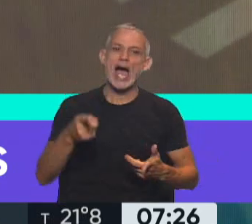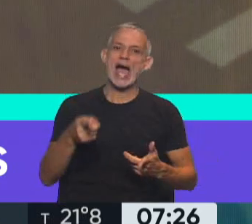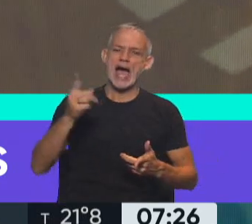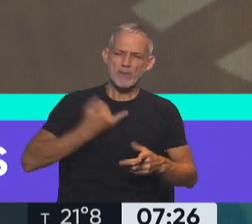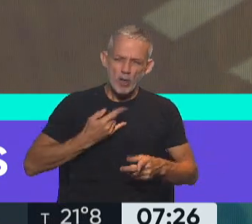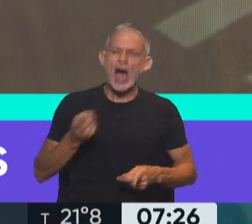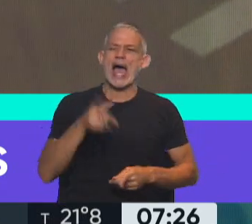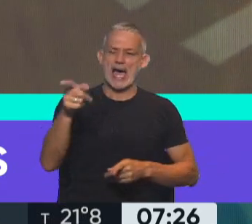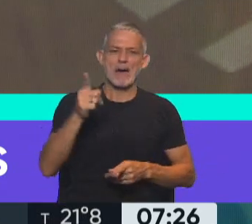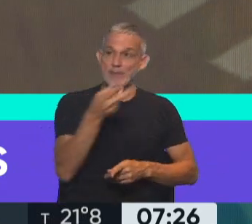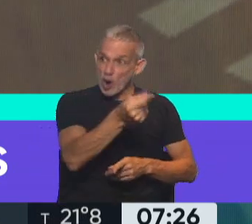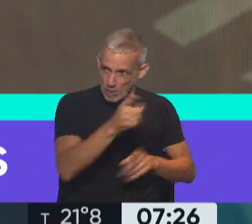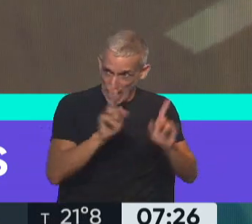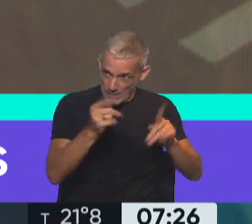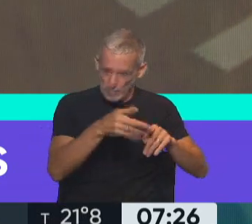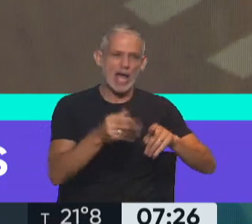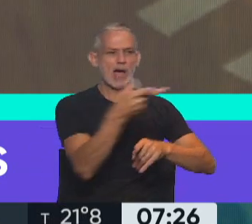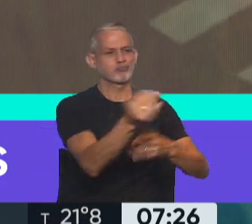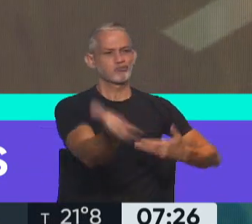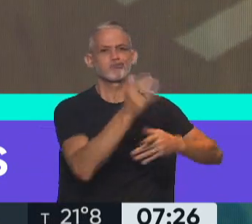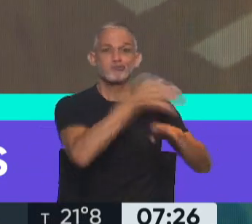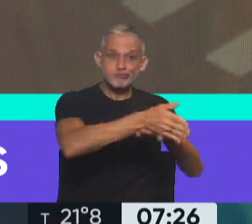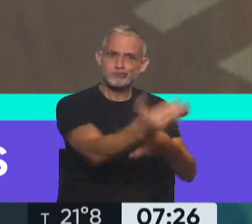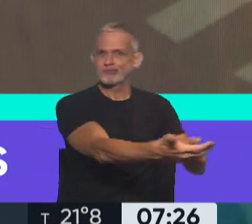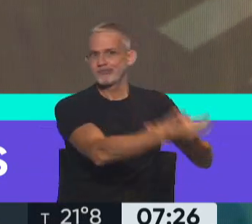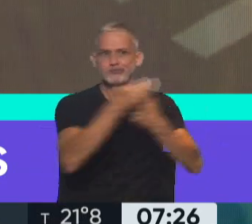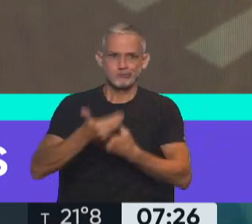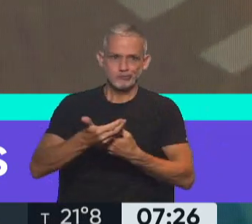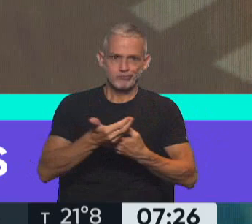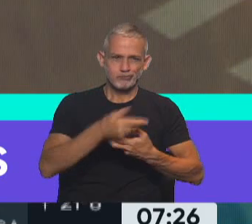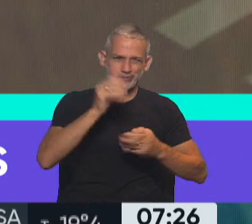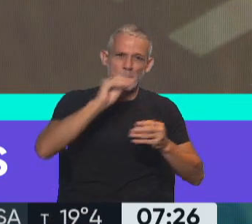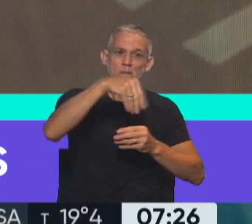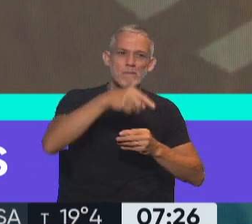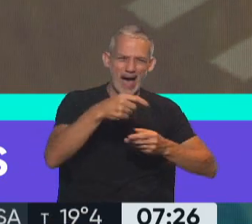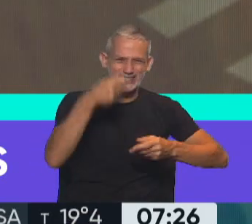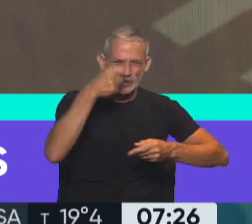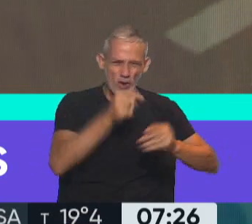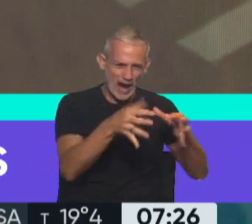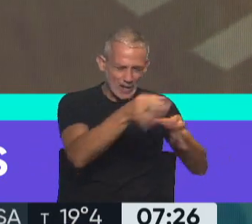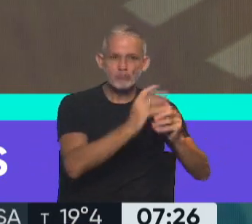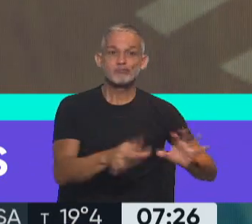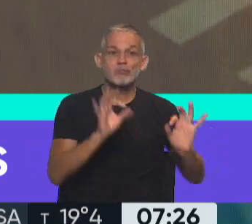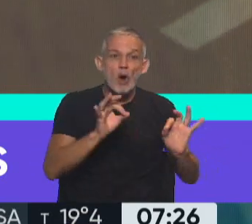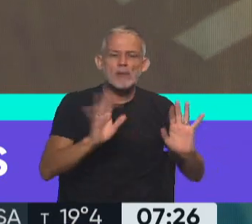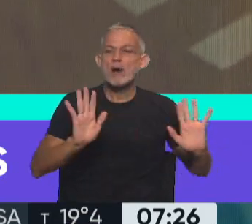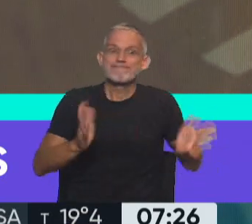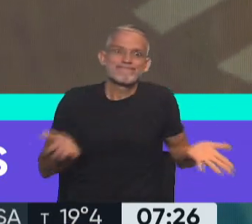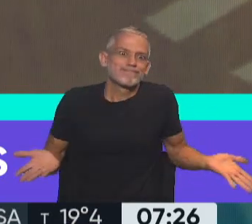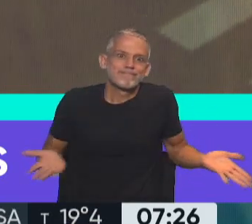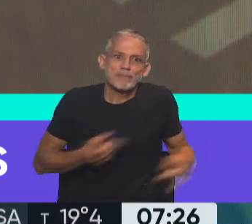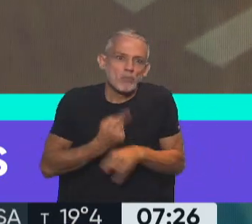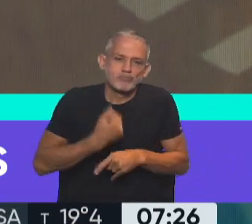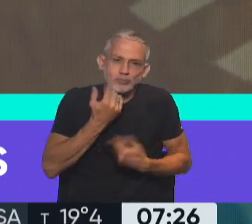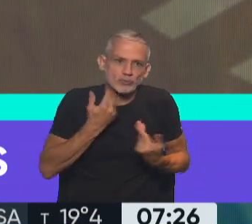a dónde habían ido a comprar, allanaron esos lugares y encontraron más dosis. Está completo el cargamento y es